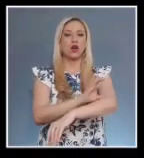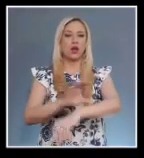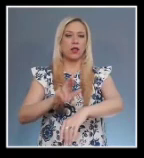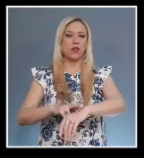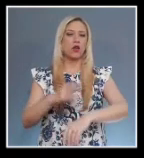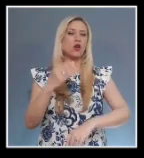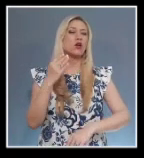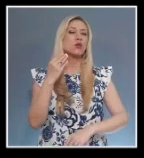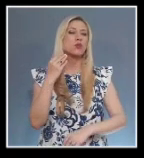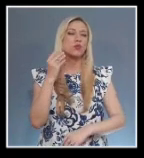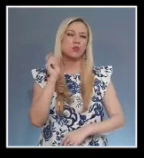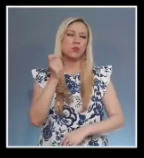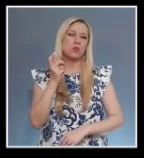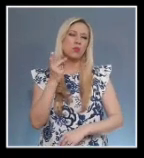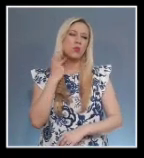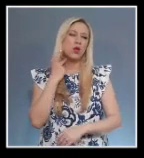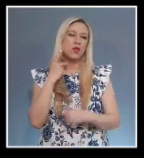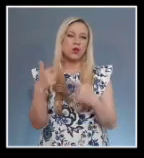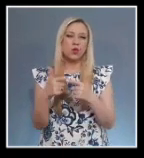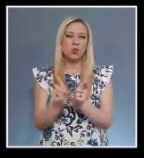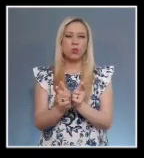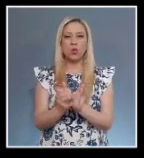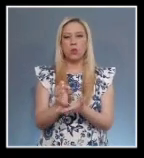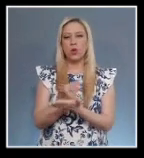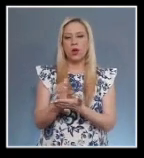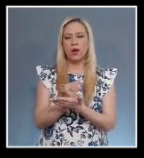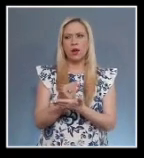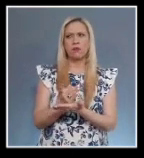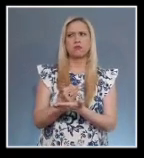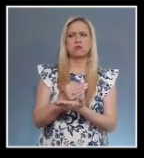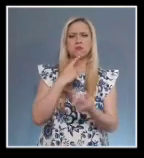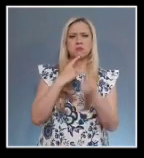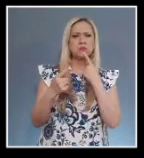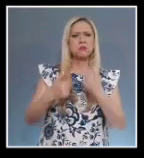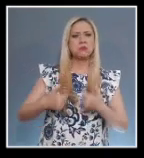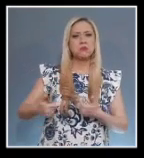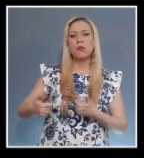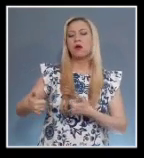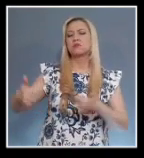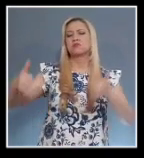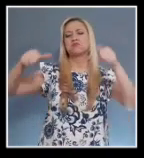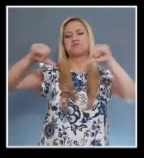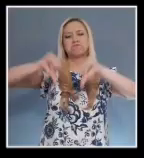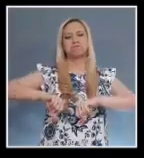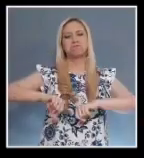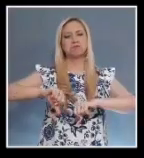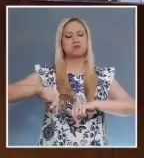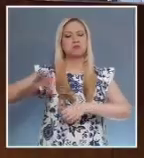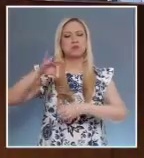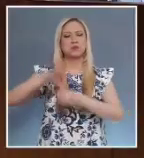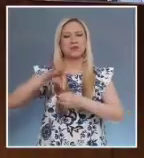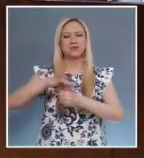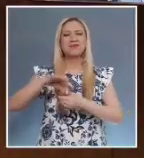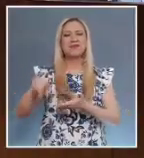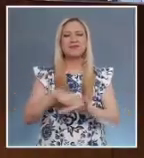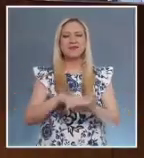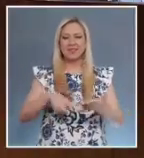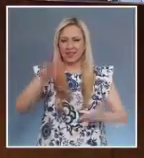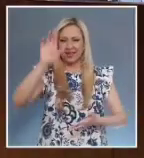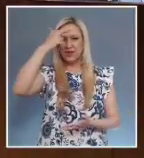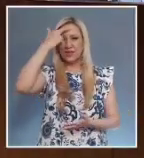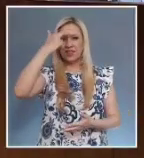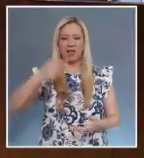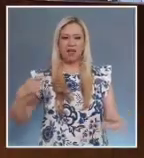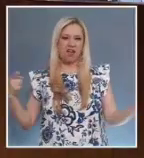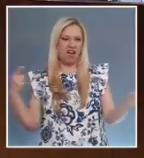que calificaron a diputados de oposición que votaron en contra de la Reforma eléctrica como traidores a la patria en una resolución